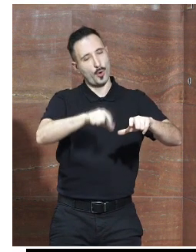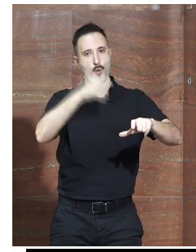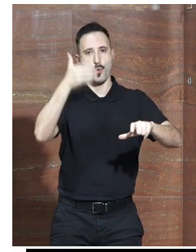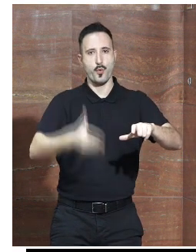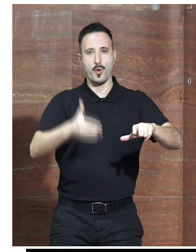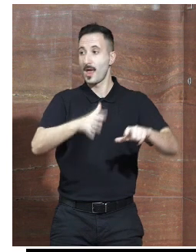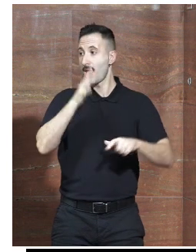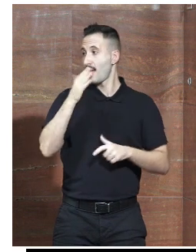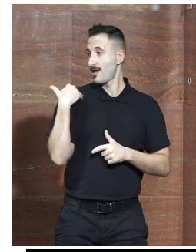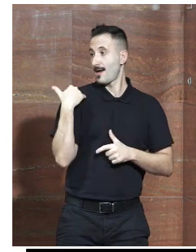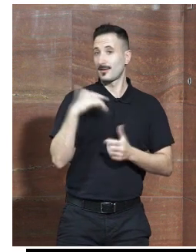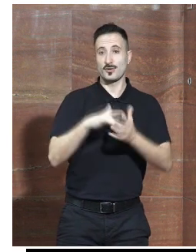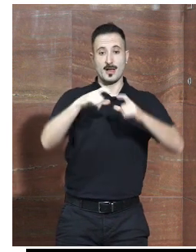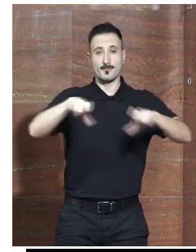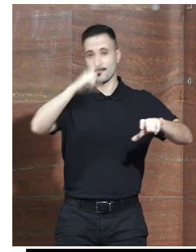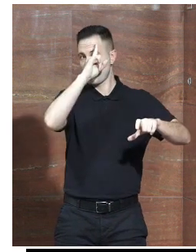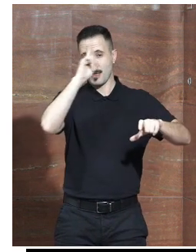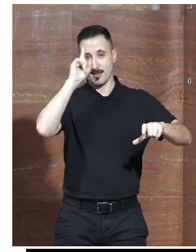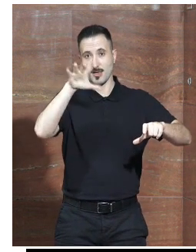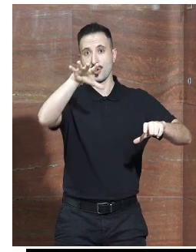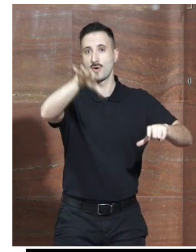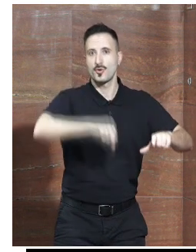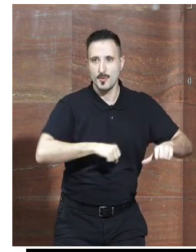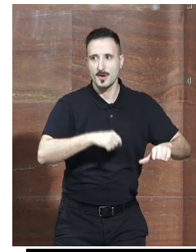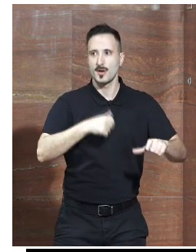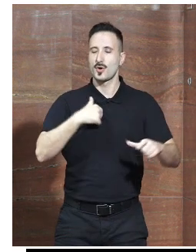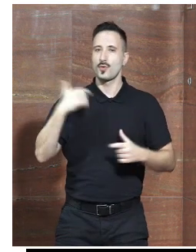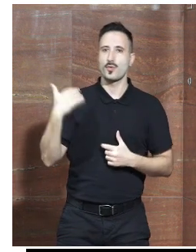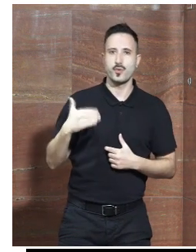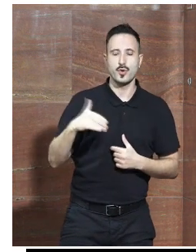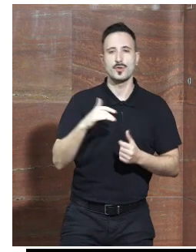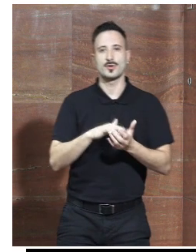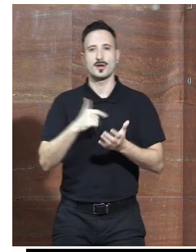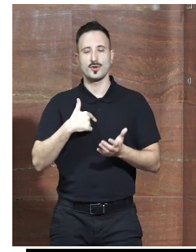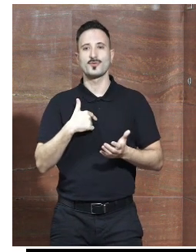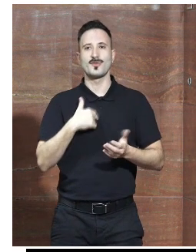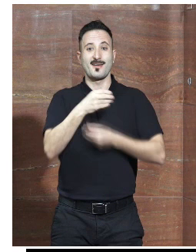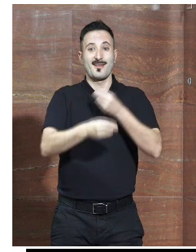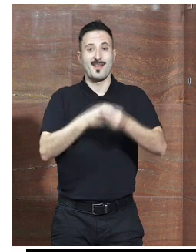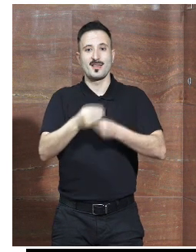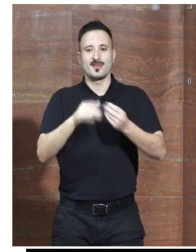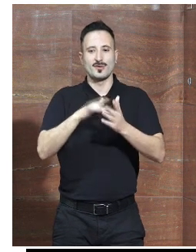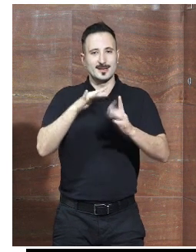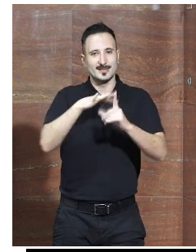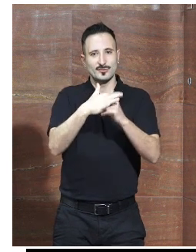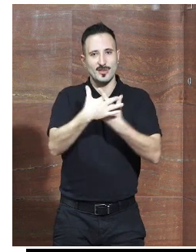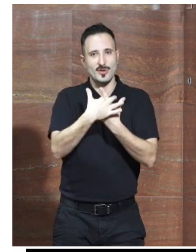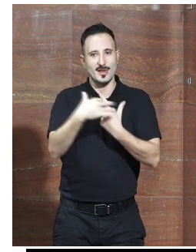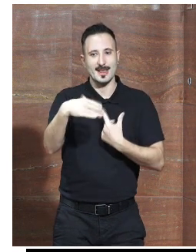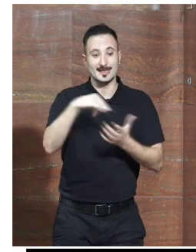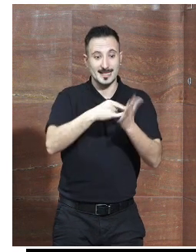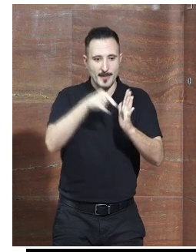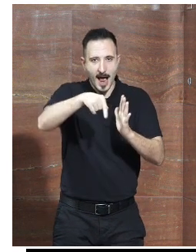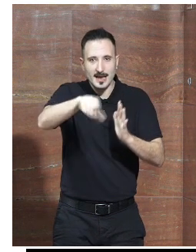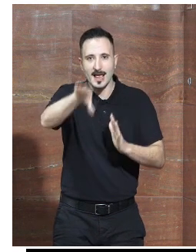me pasó ahora en la compra de la máquina aquí en Madrid. Claro, no conozco el sistema y lo primero que hay que hacer es entender aquel sistema,